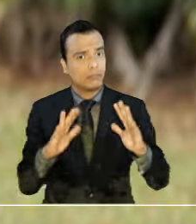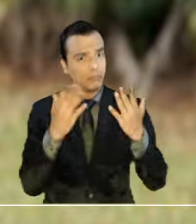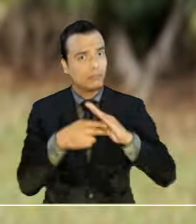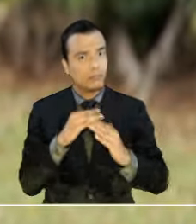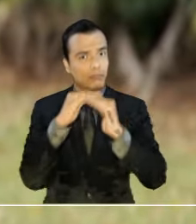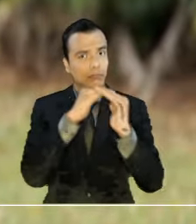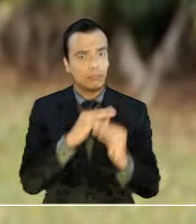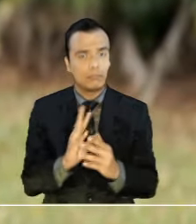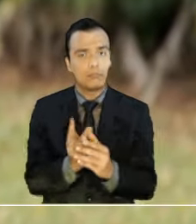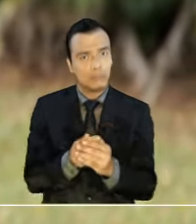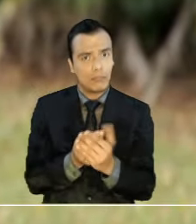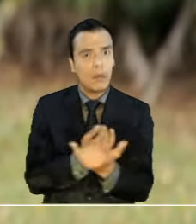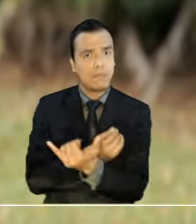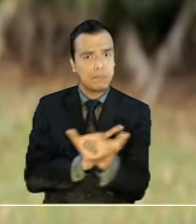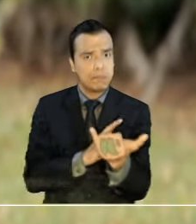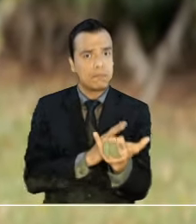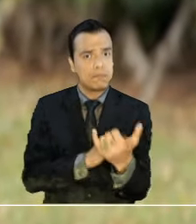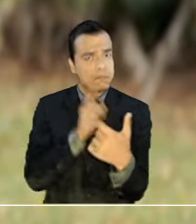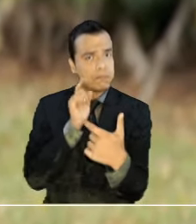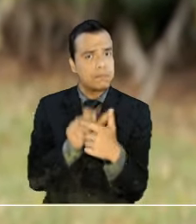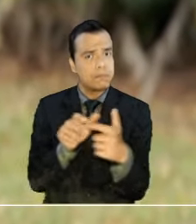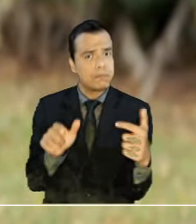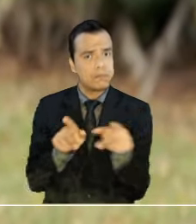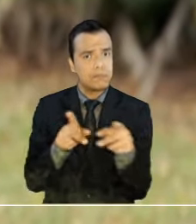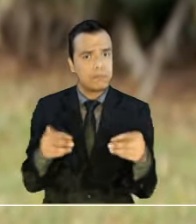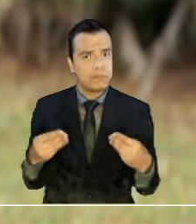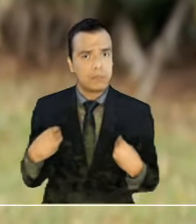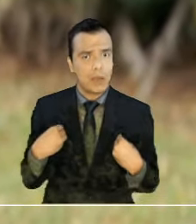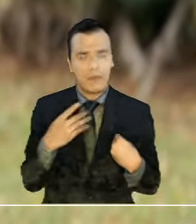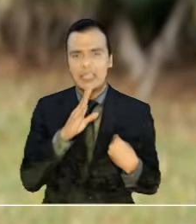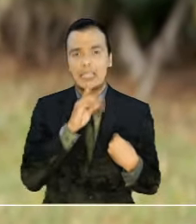con más población afro, por lo que solicitan que ese